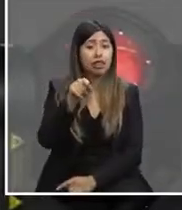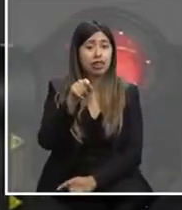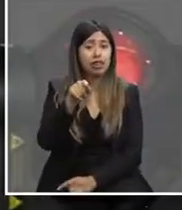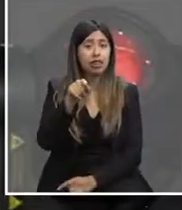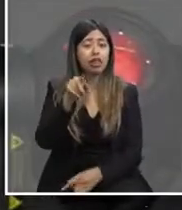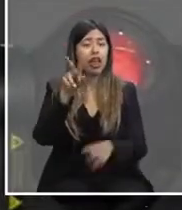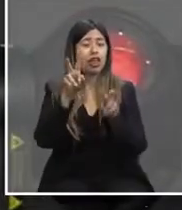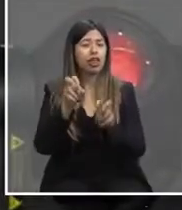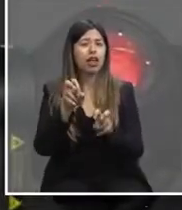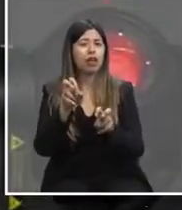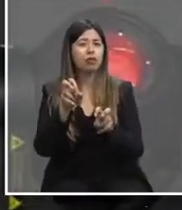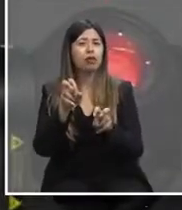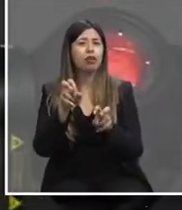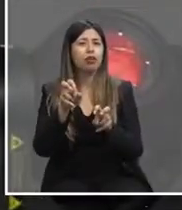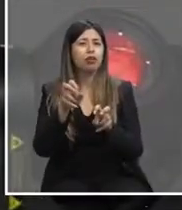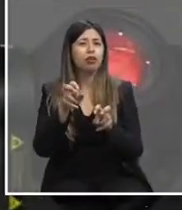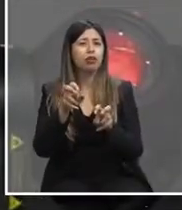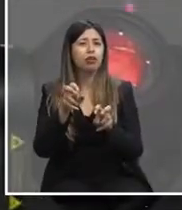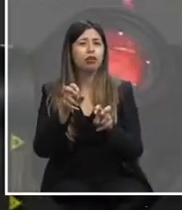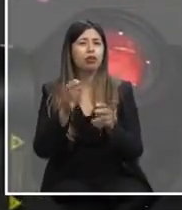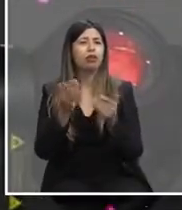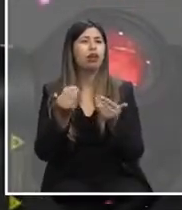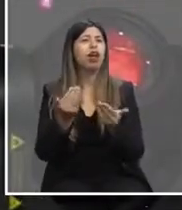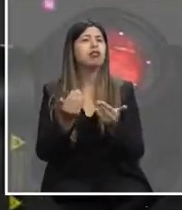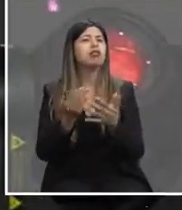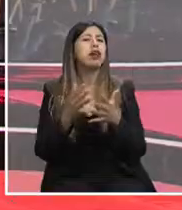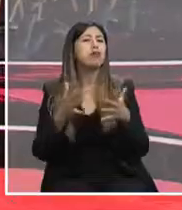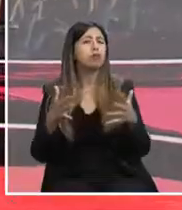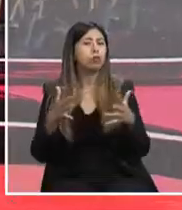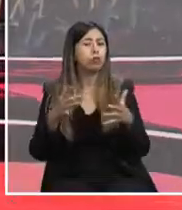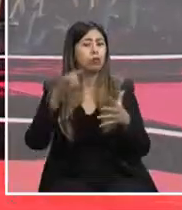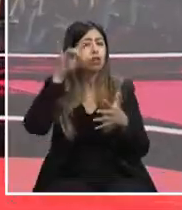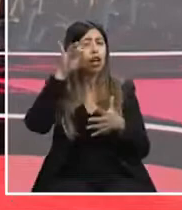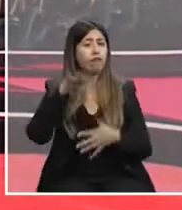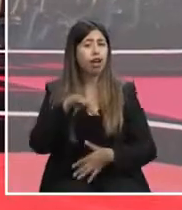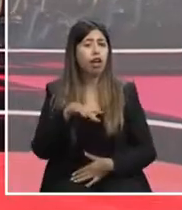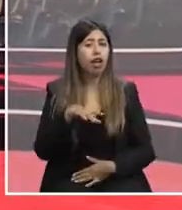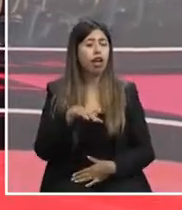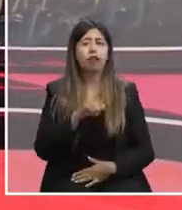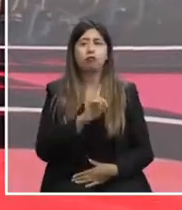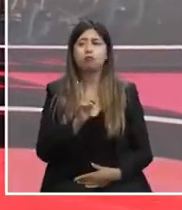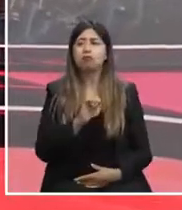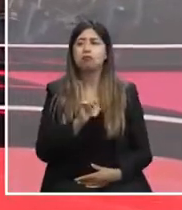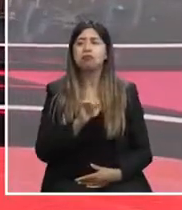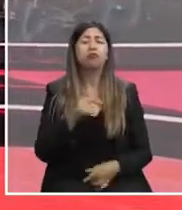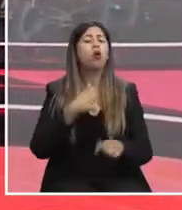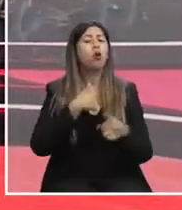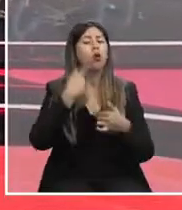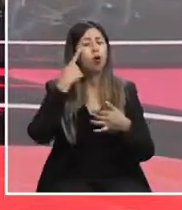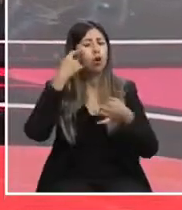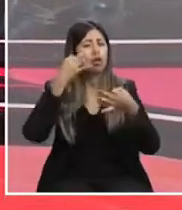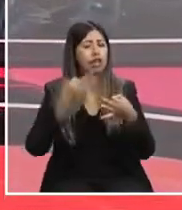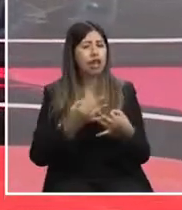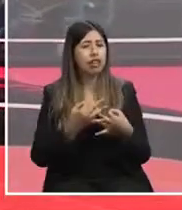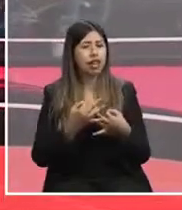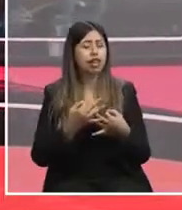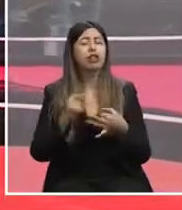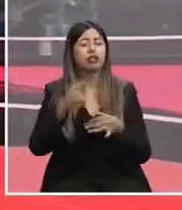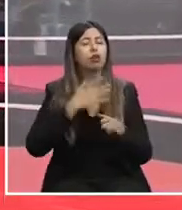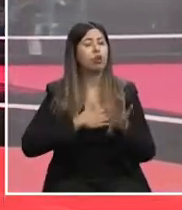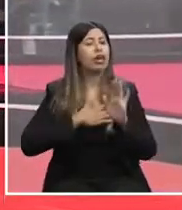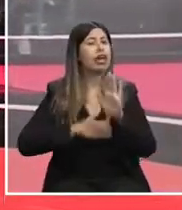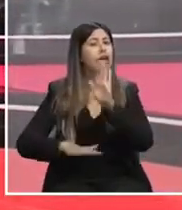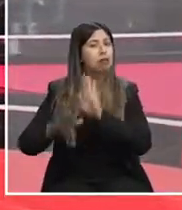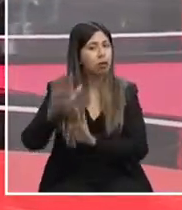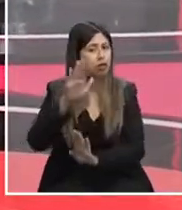cosa, no necesitas muchas cosas más para, si es que tú tienes una certeza muy grande que quieres proteger,